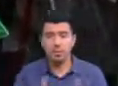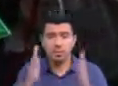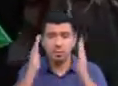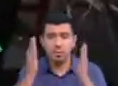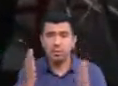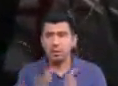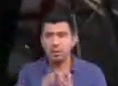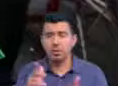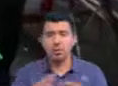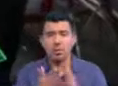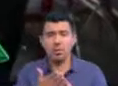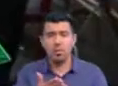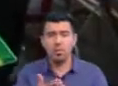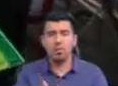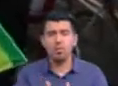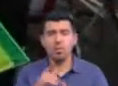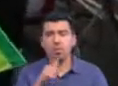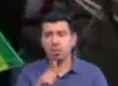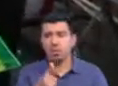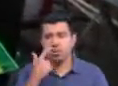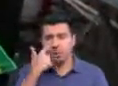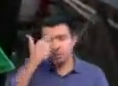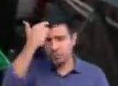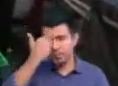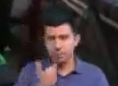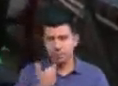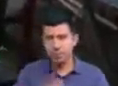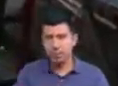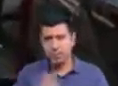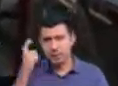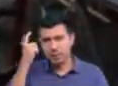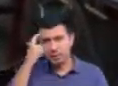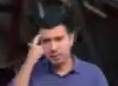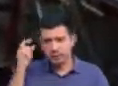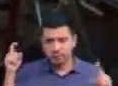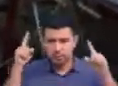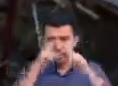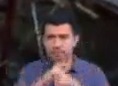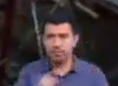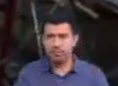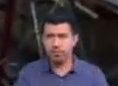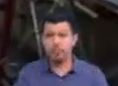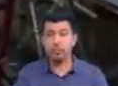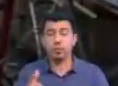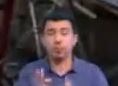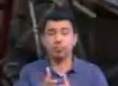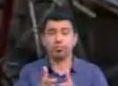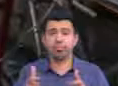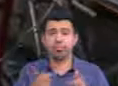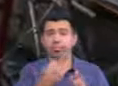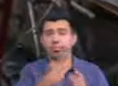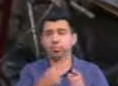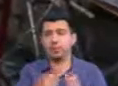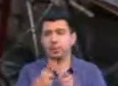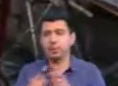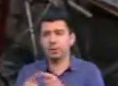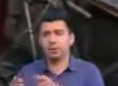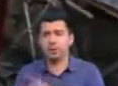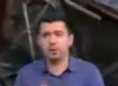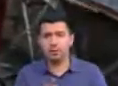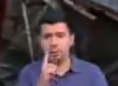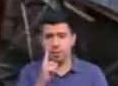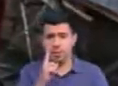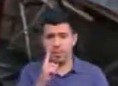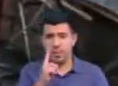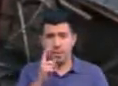nuestra comunidad en estos momentos a evaluarnos, porque realmente las cifras que se dieron en la primera intervención